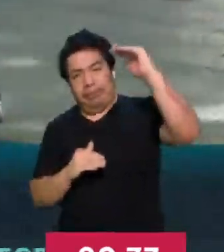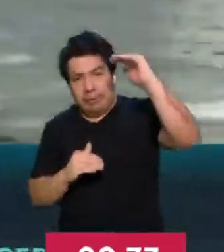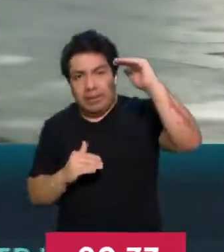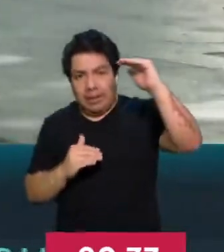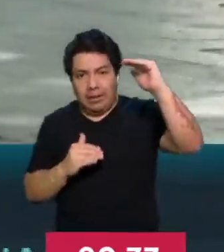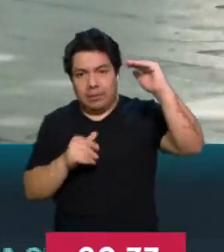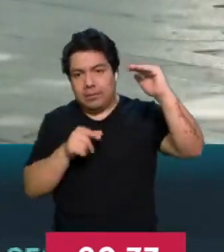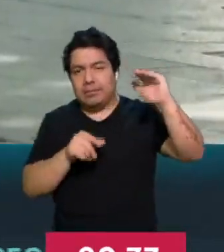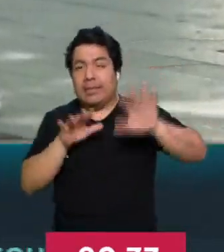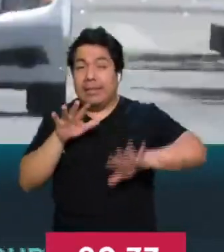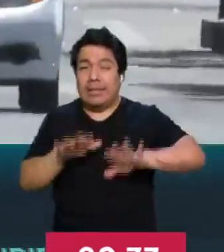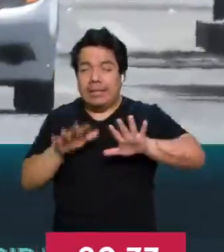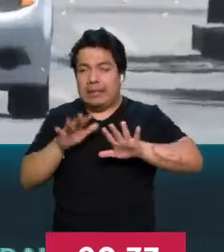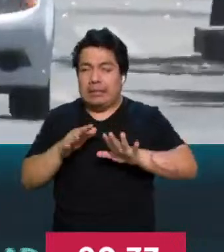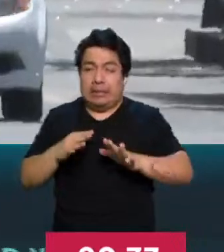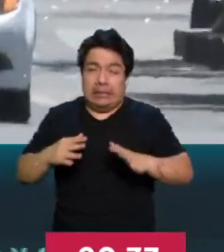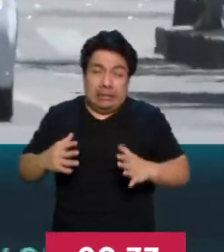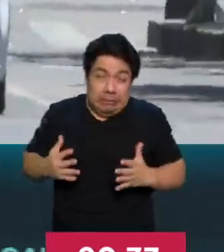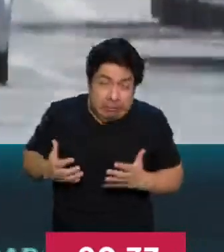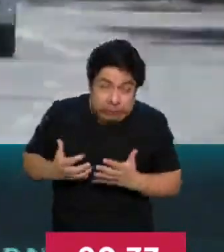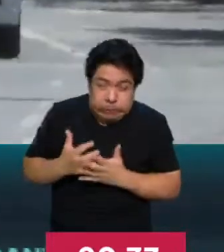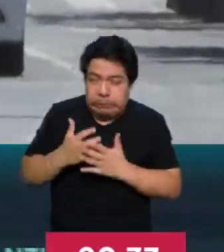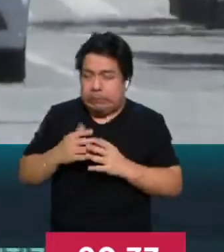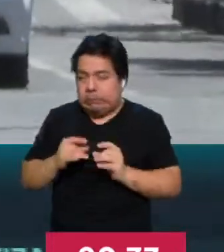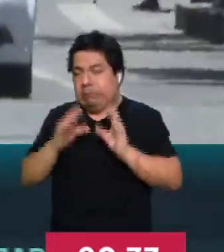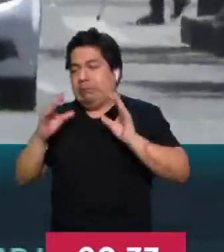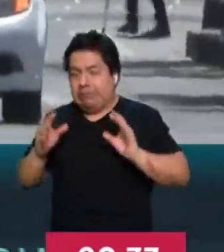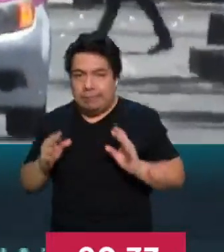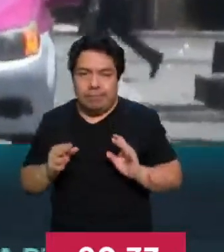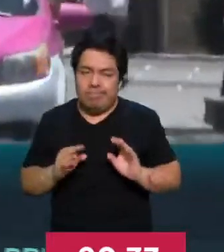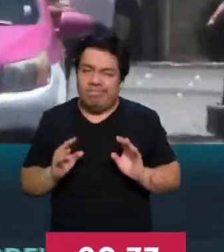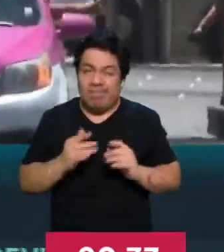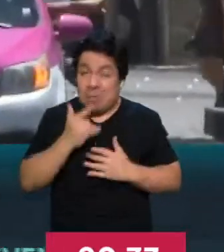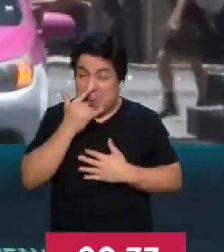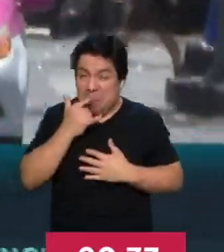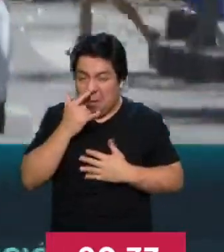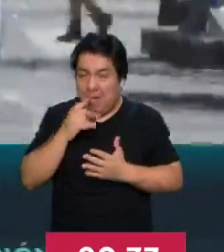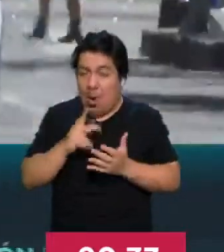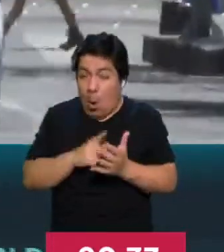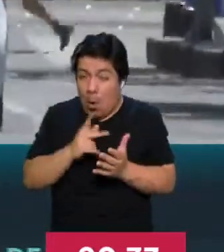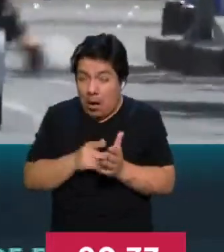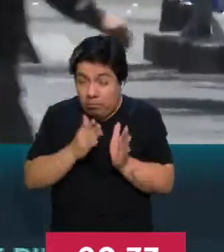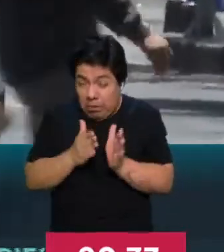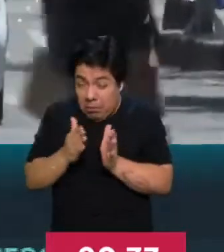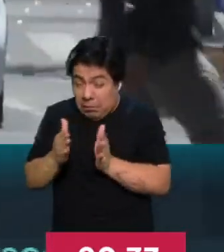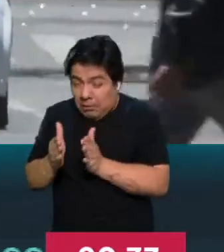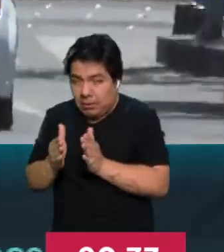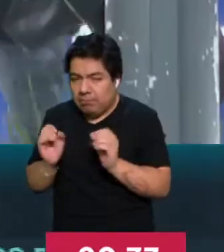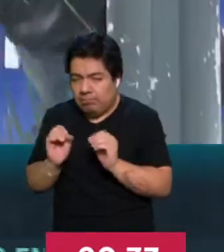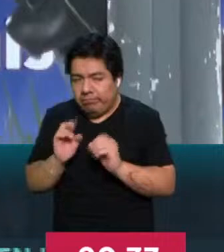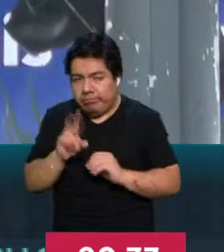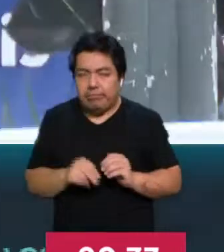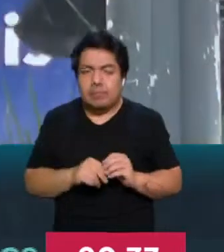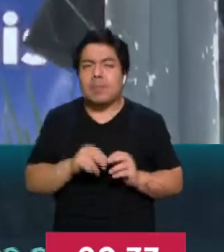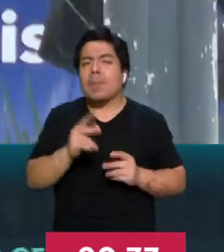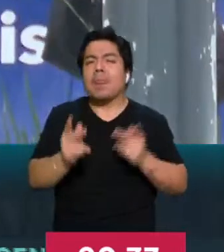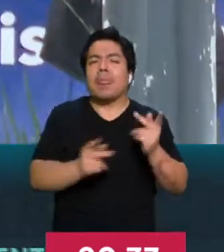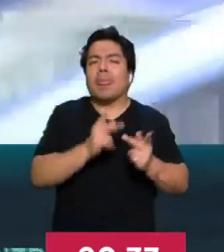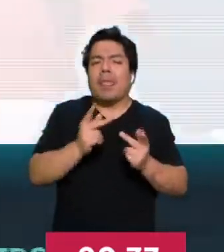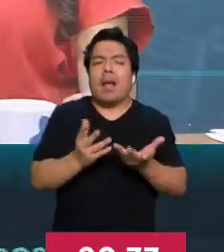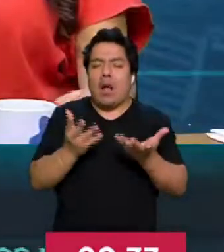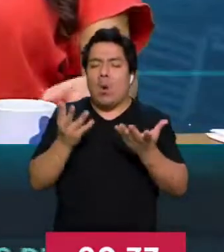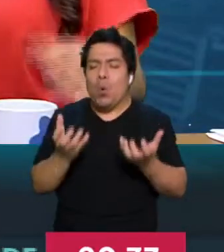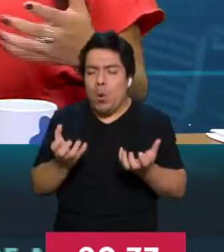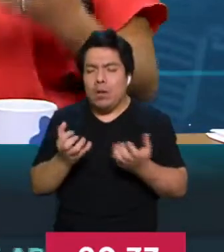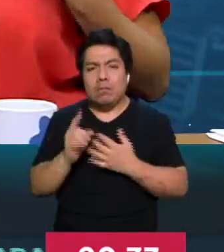estos eventos que son extremos y muy fuera de lo común, es raro que se repitan en años consecutivos. También cuando hablamos de sequía,